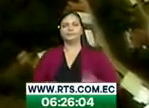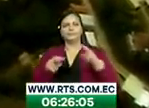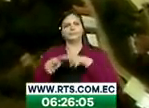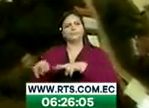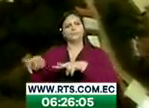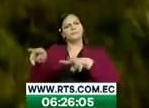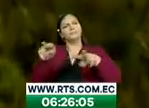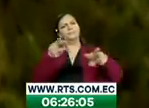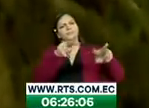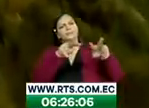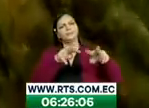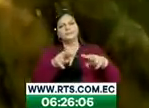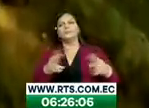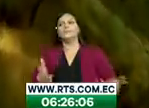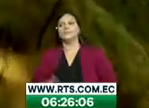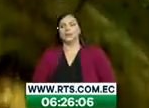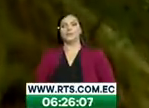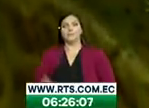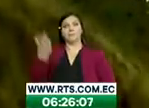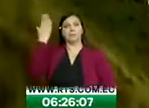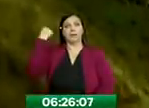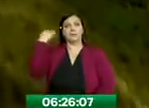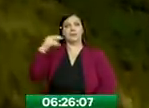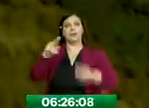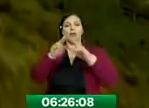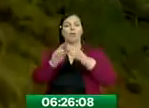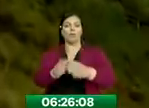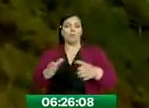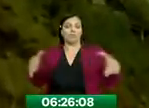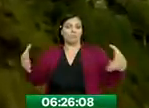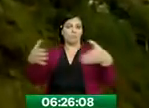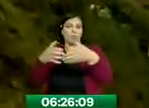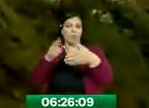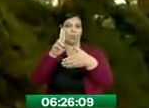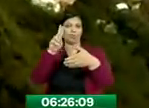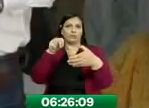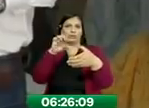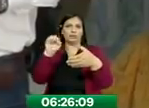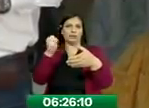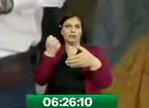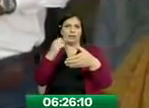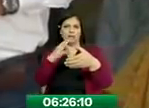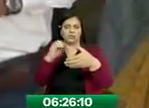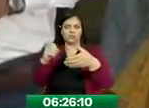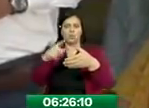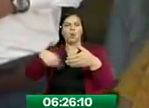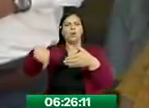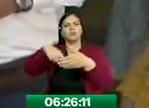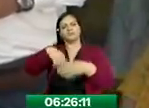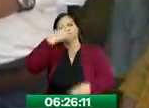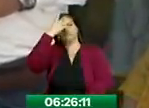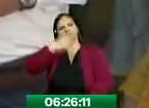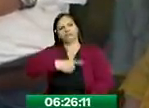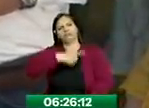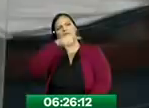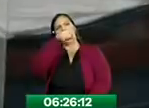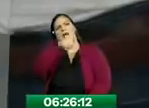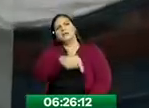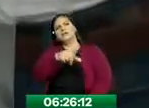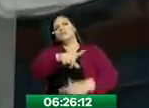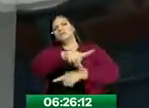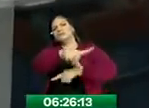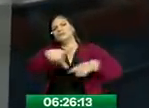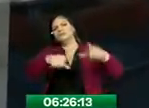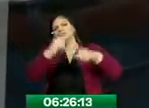que participa en la UNESCO para Patrimonio Cultural y Natural de la Humanidad, recibe el título de Pueblo Mágico por parte del